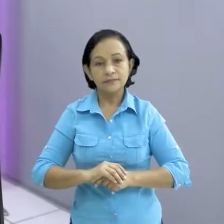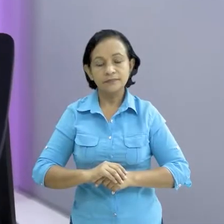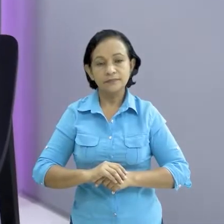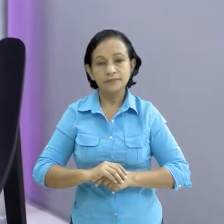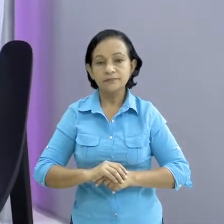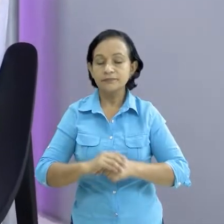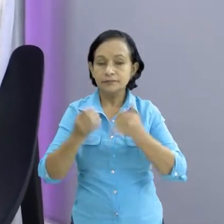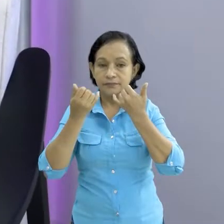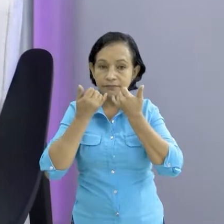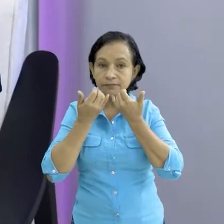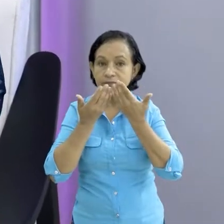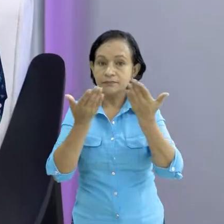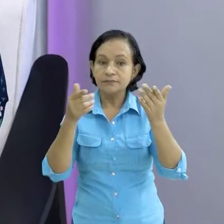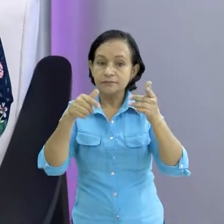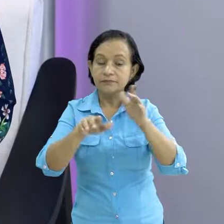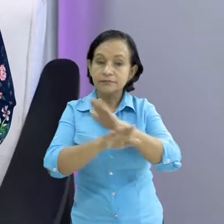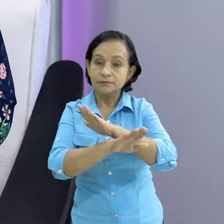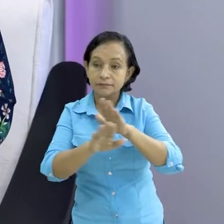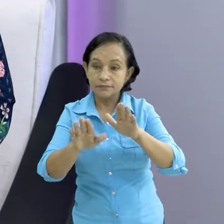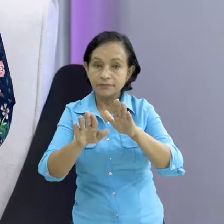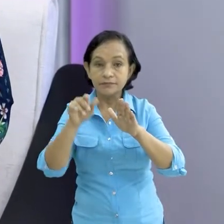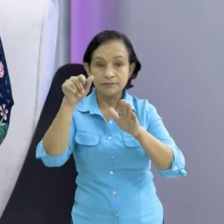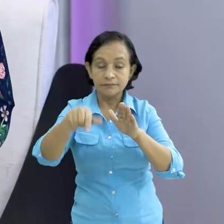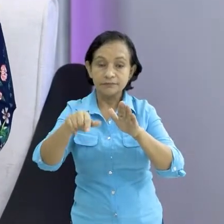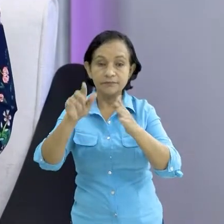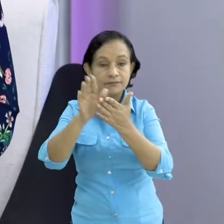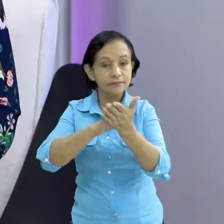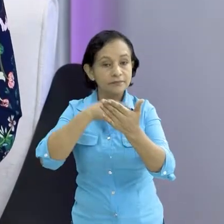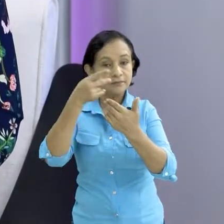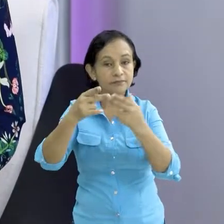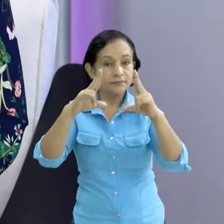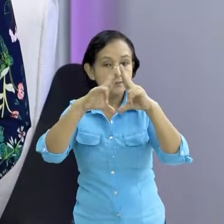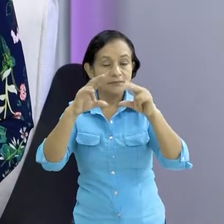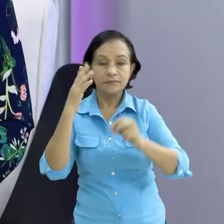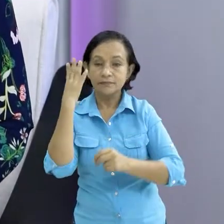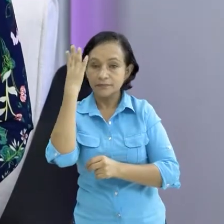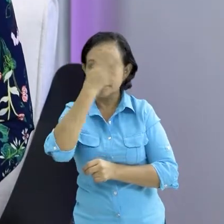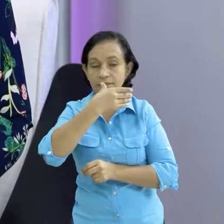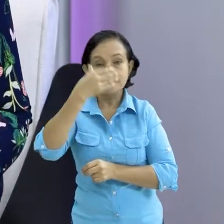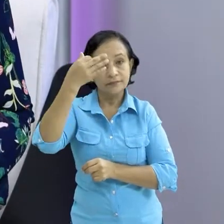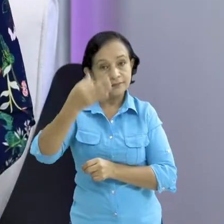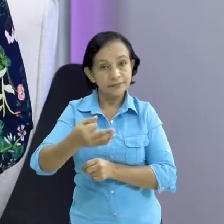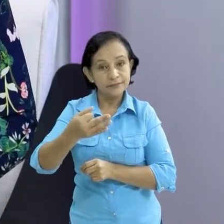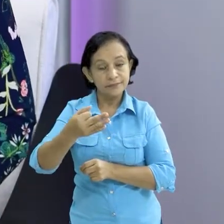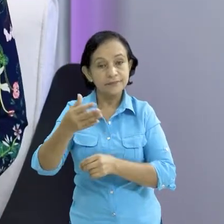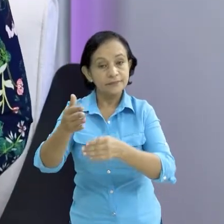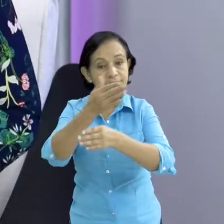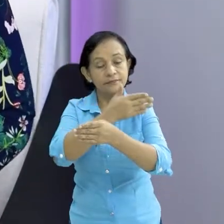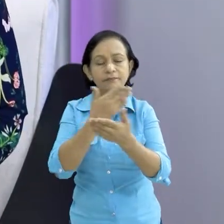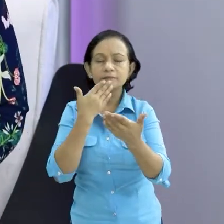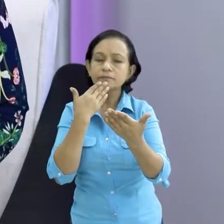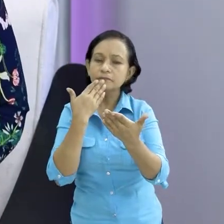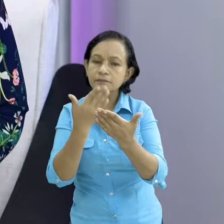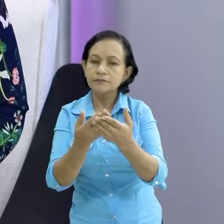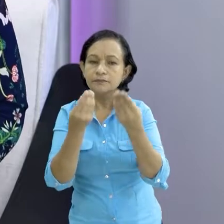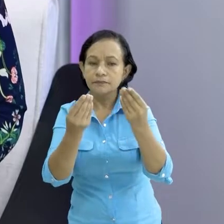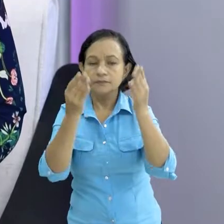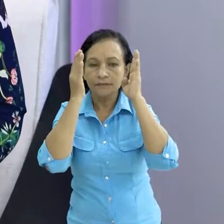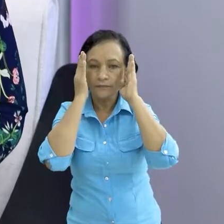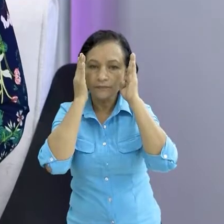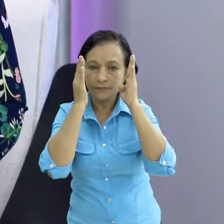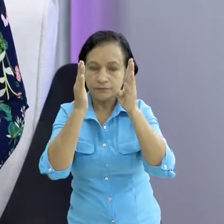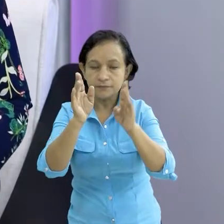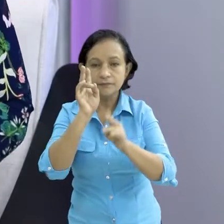con estas informaciones llegamos al final de esta edición de su programa Nicaragua linda y segura no sin antes agradecer por su